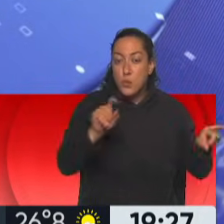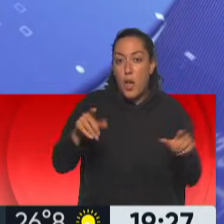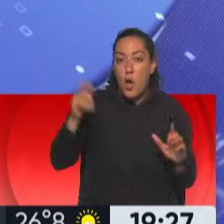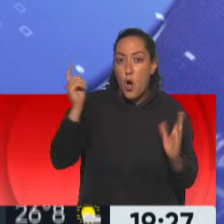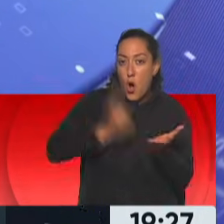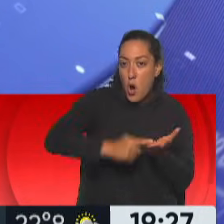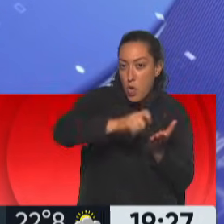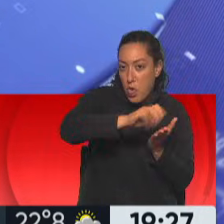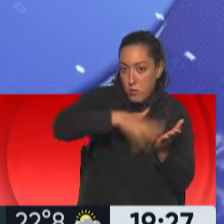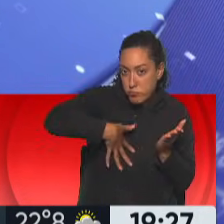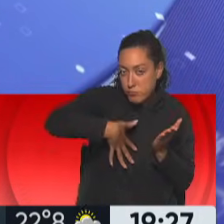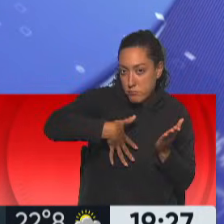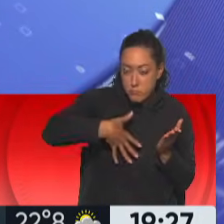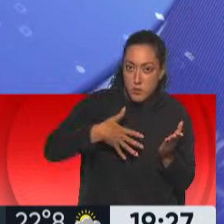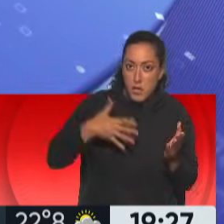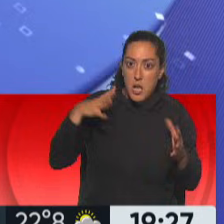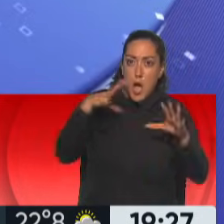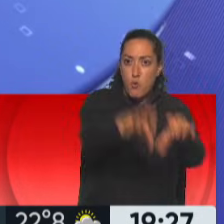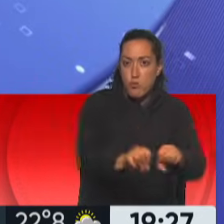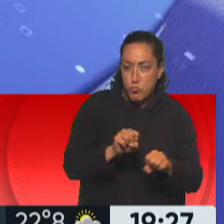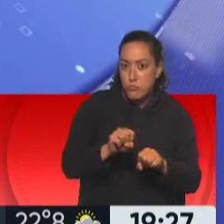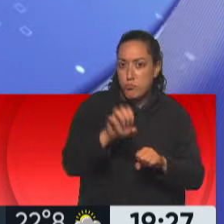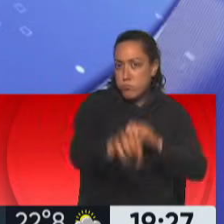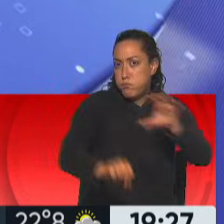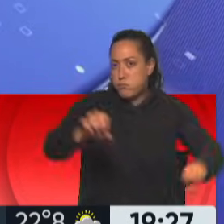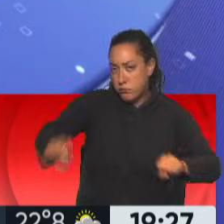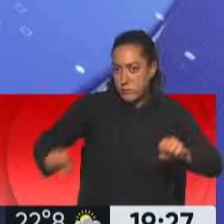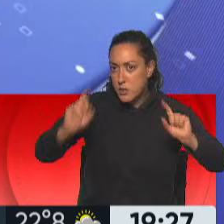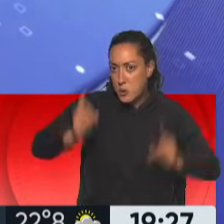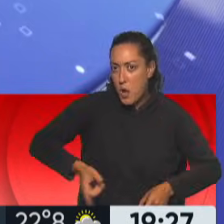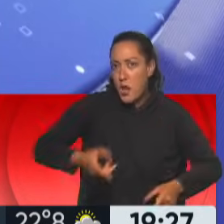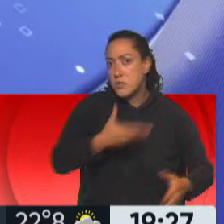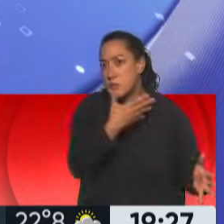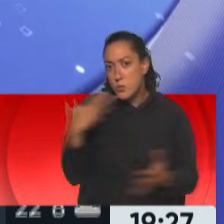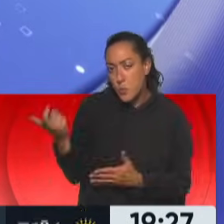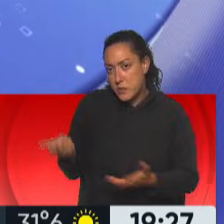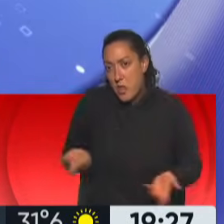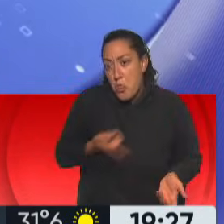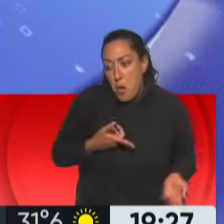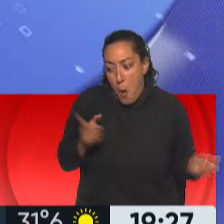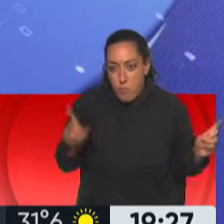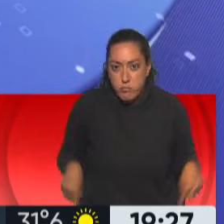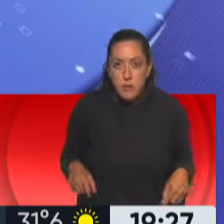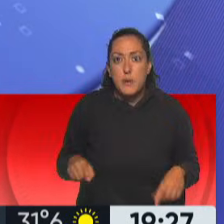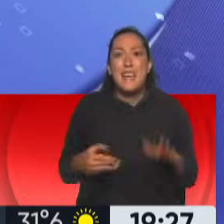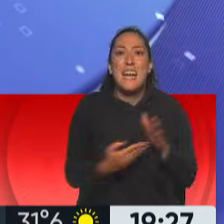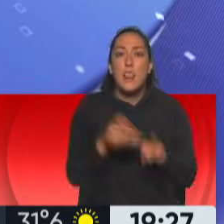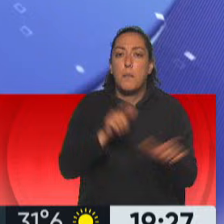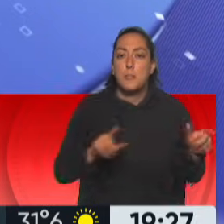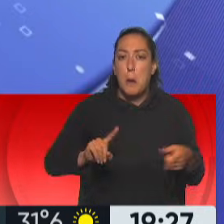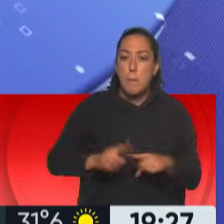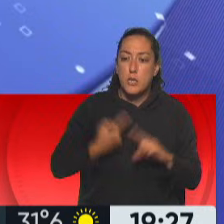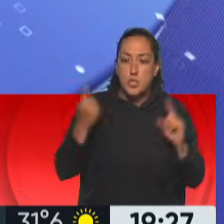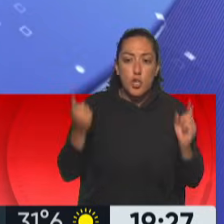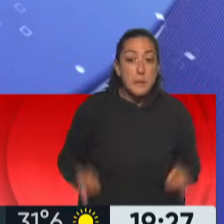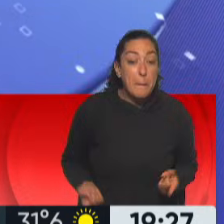detención y básicamente se los llevaban sin conocer el paradero. Por un lado está esta situación de los dirigentes políticos, pero por otro quienes se llevaban porque